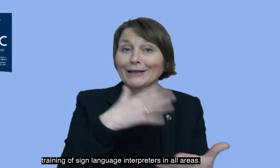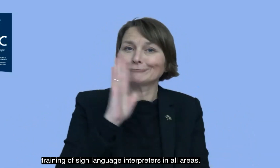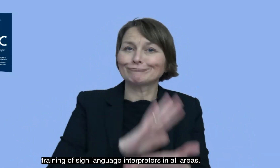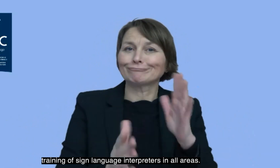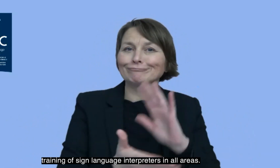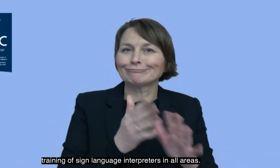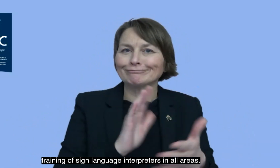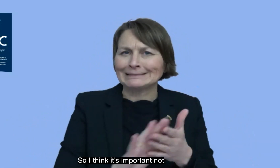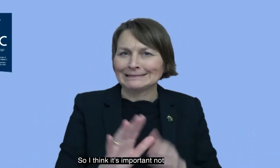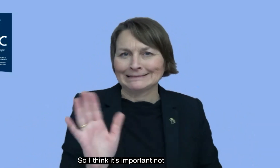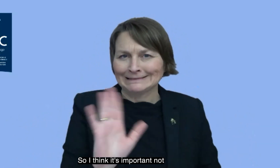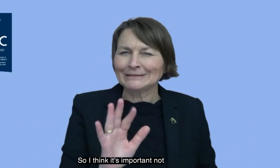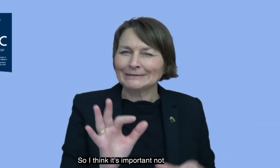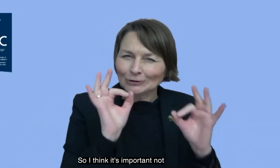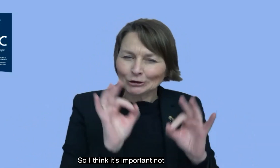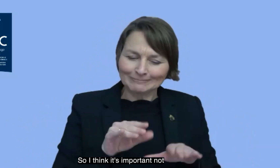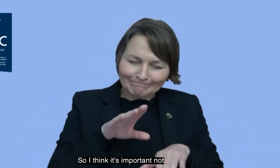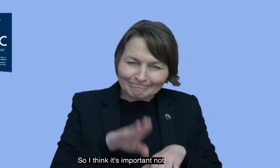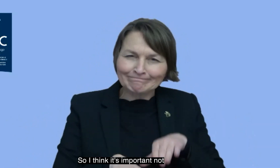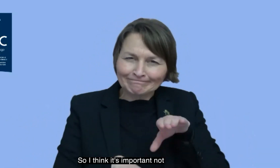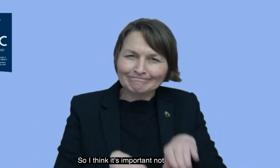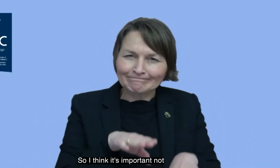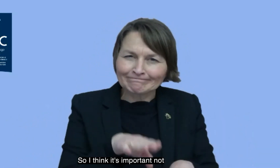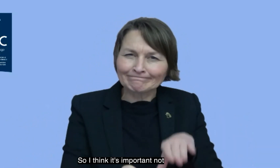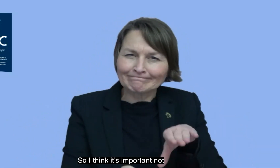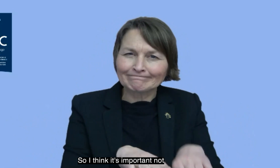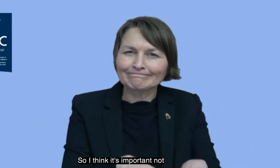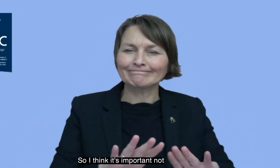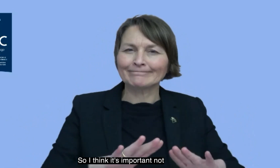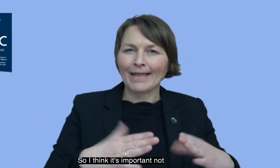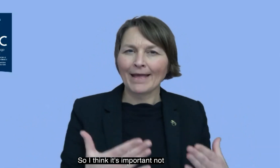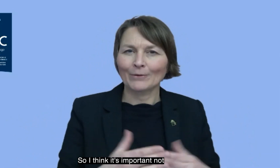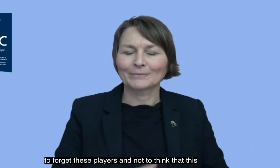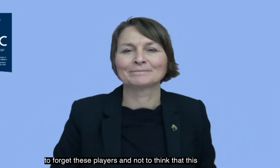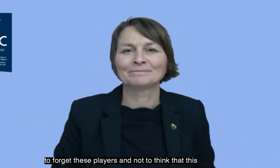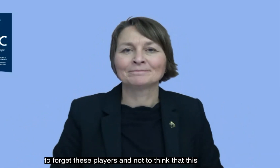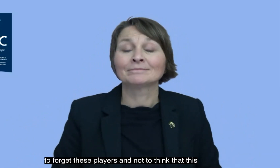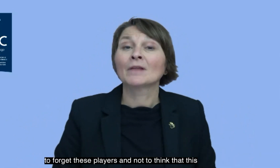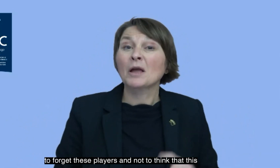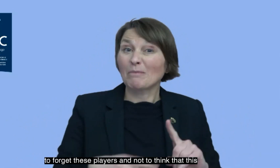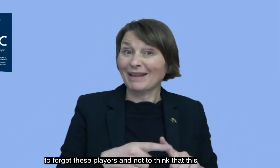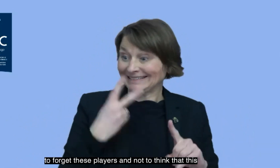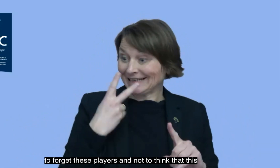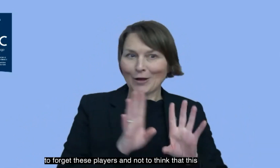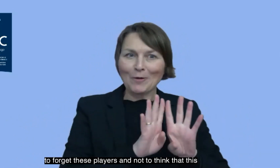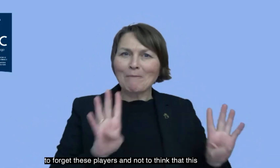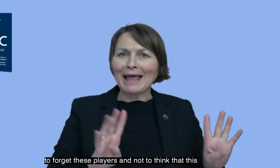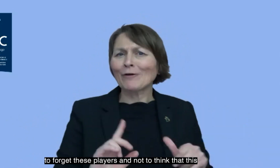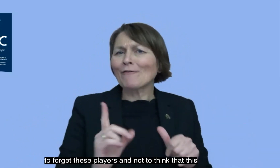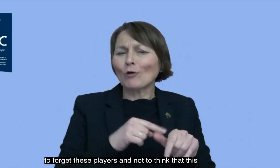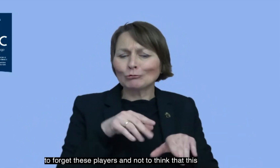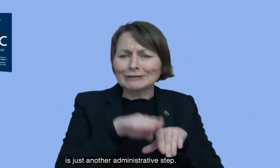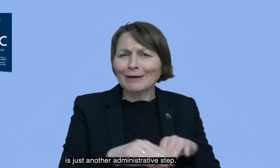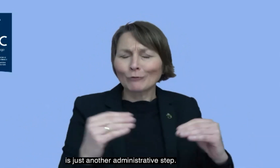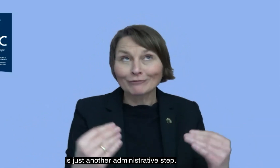para tener intérpretes de lenguas de signos en todas y cada una de las áreas en donde se necesita interpretación. Así es que no nada más